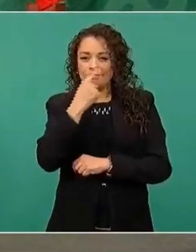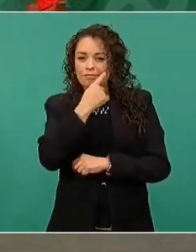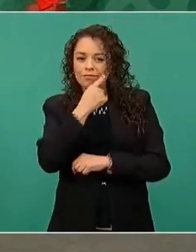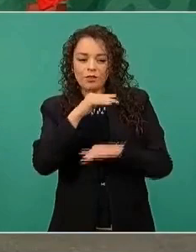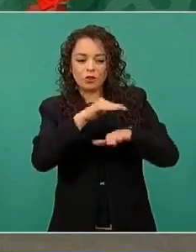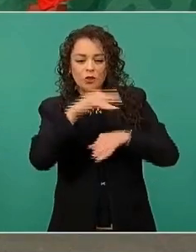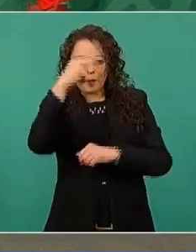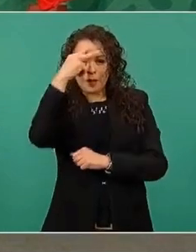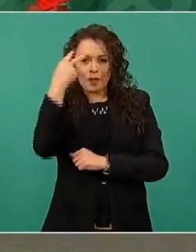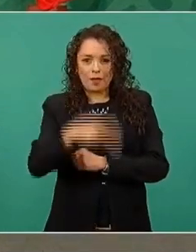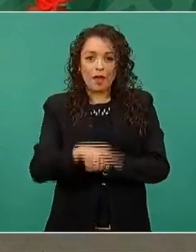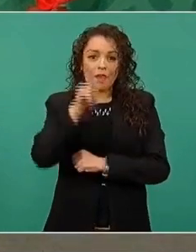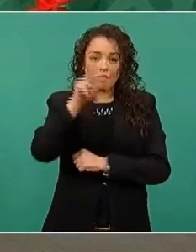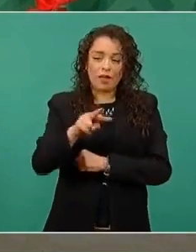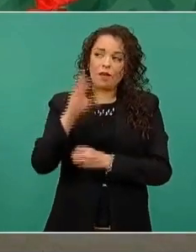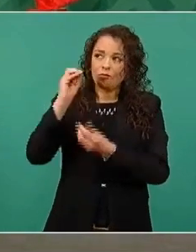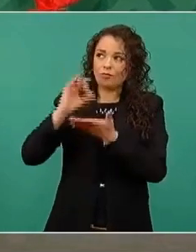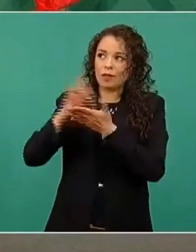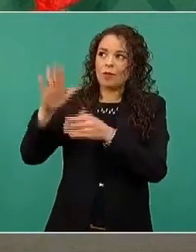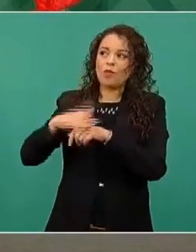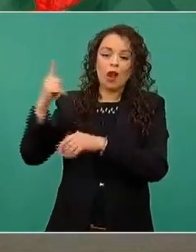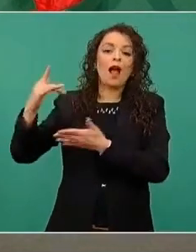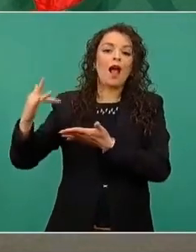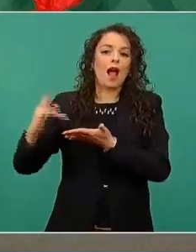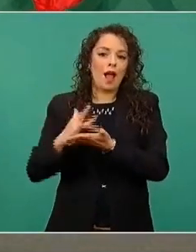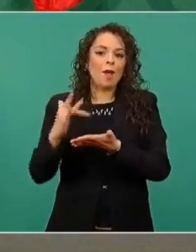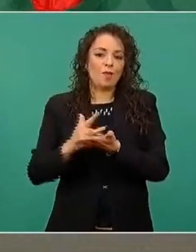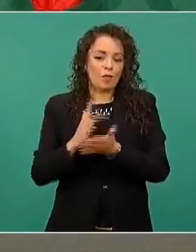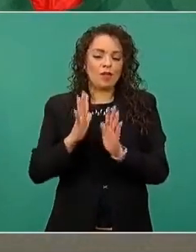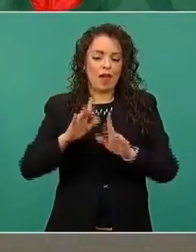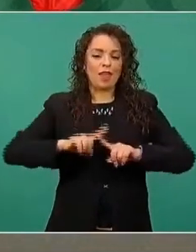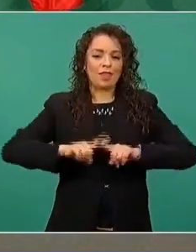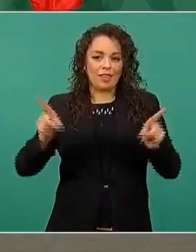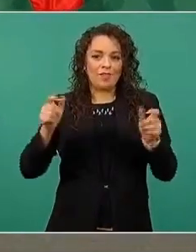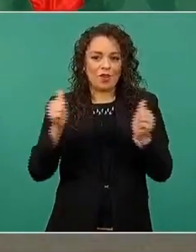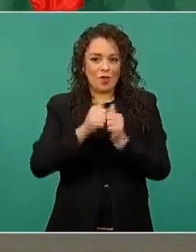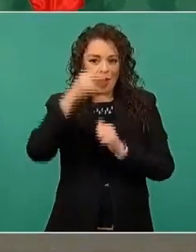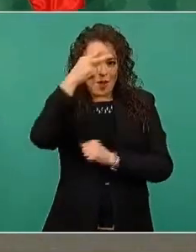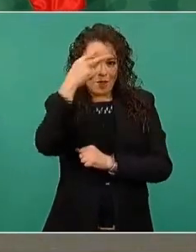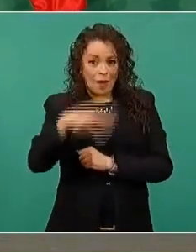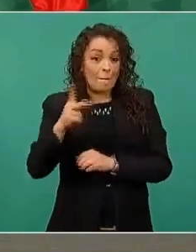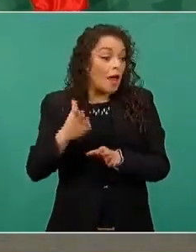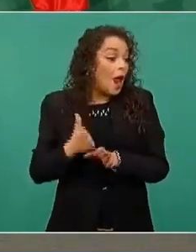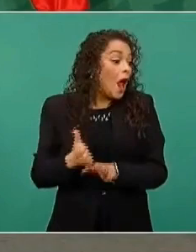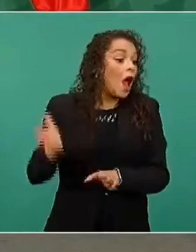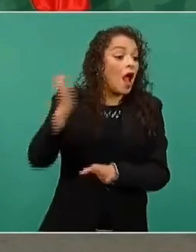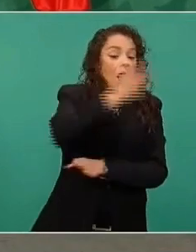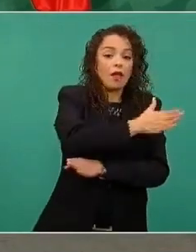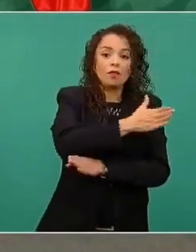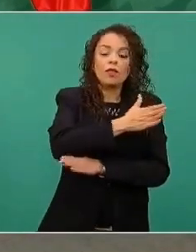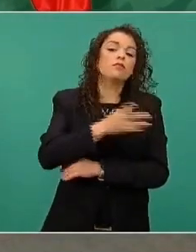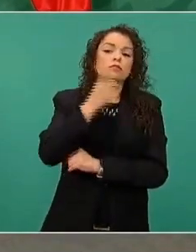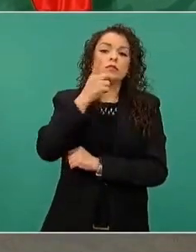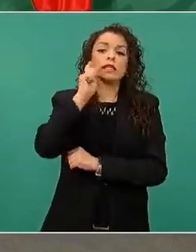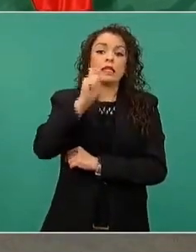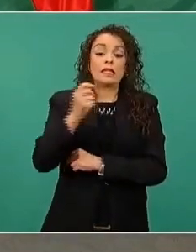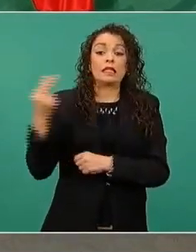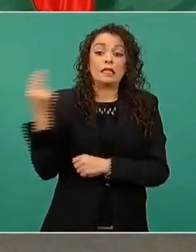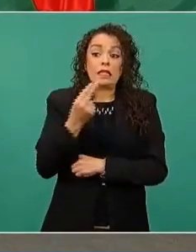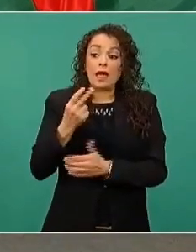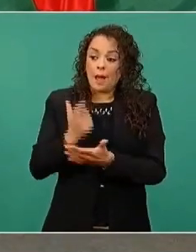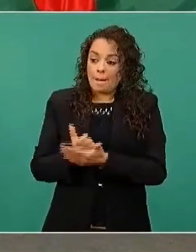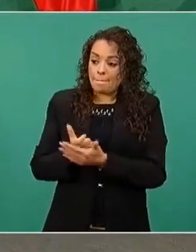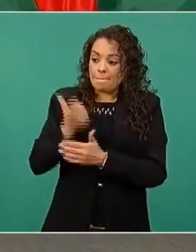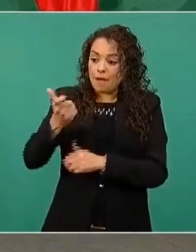Bueno, al inicio habló de que había que aumentar los salarios de